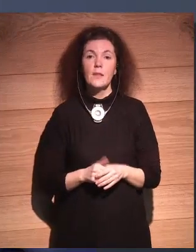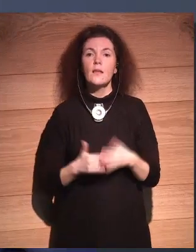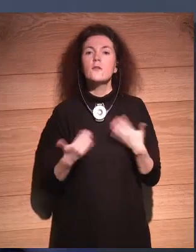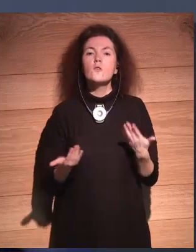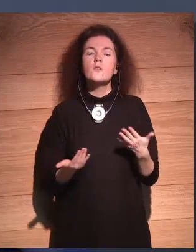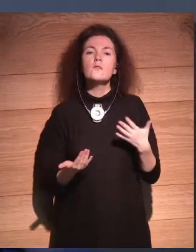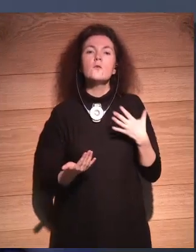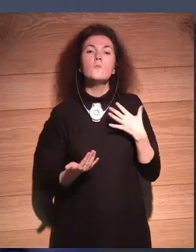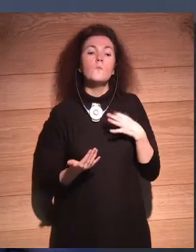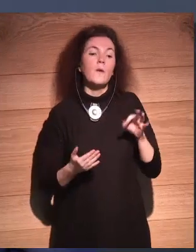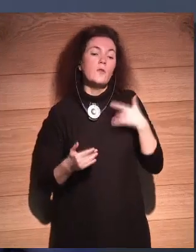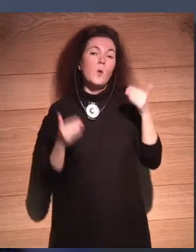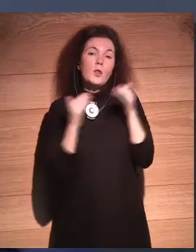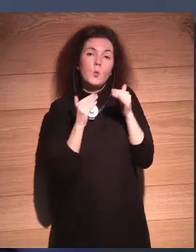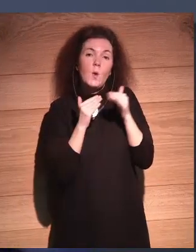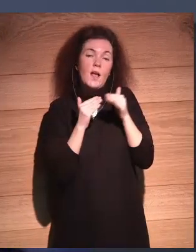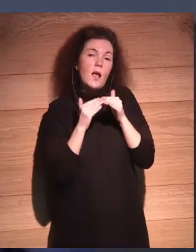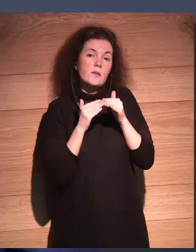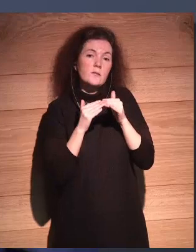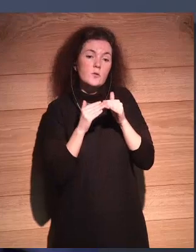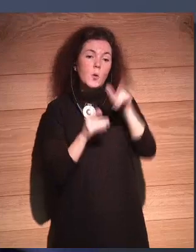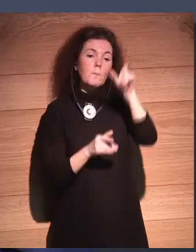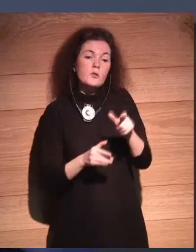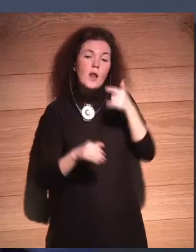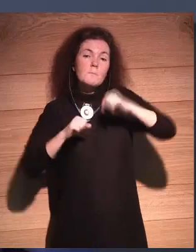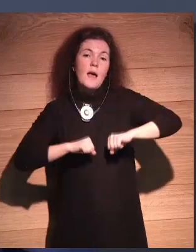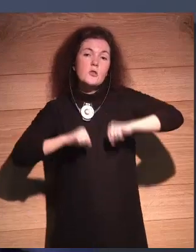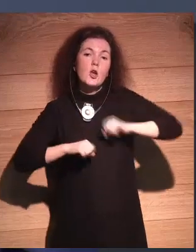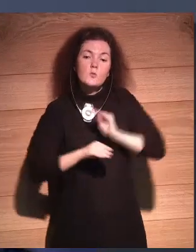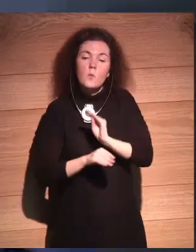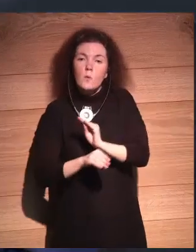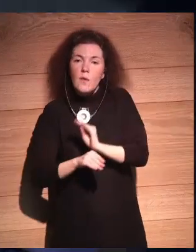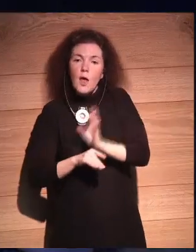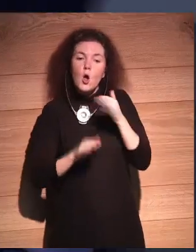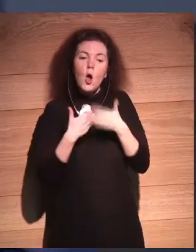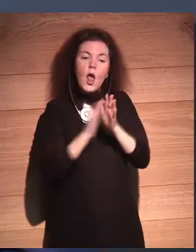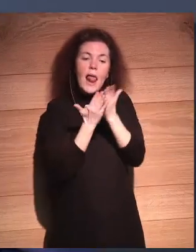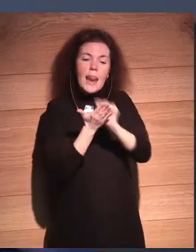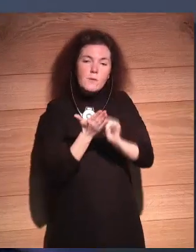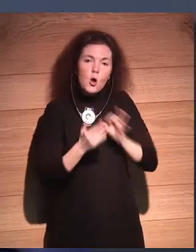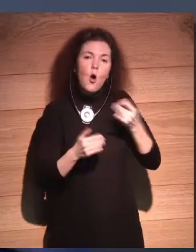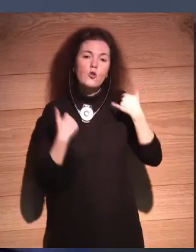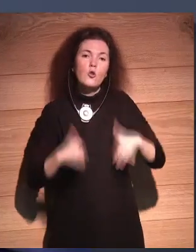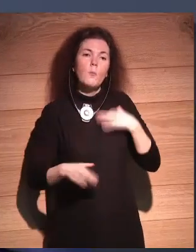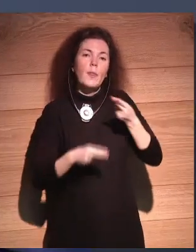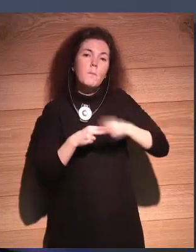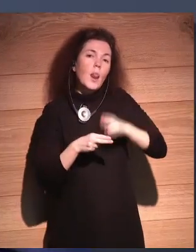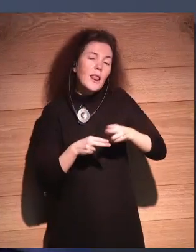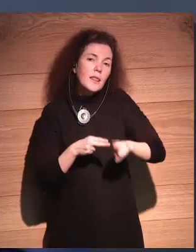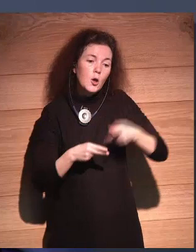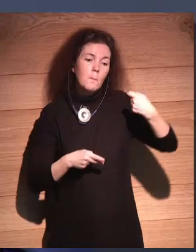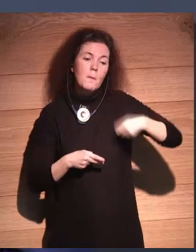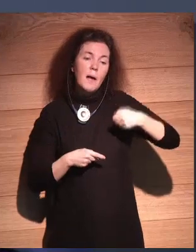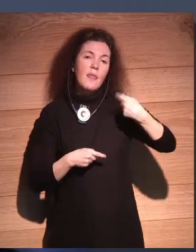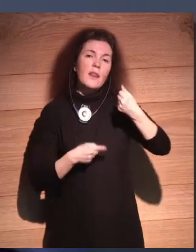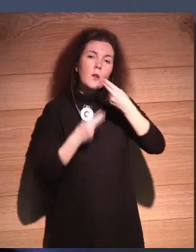Entonces podrías estar en tu casa y ocuparte de personas mayores, o podrías escribir un libro, o podrías ser un político, y te pagan con